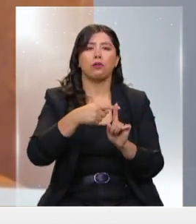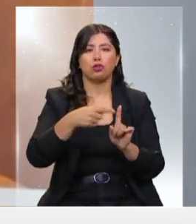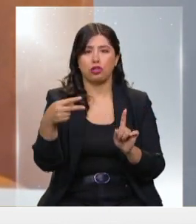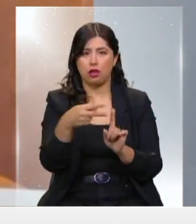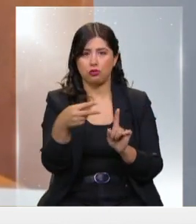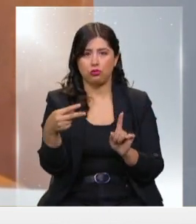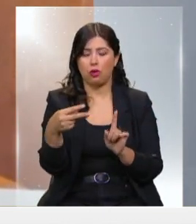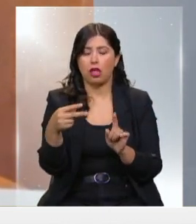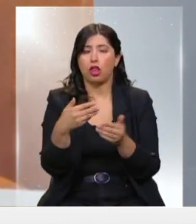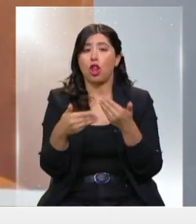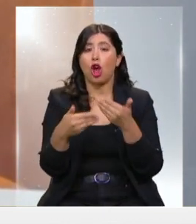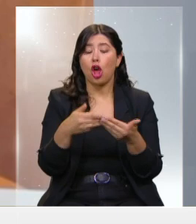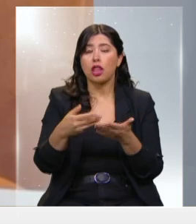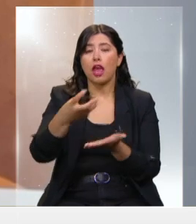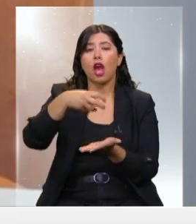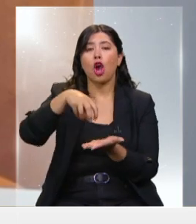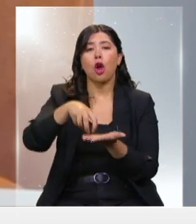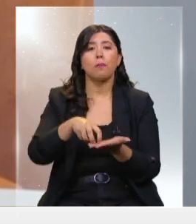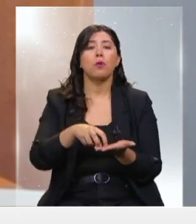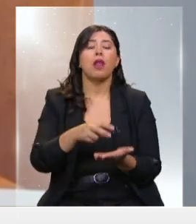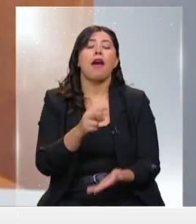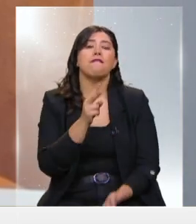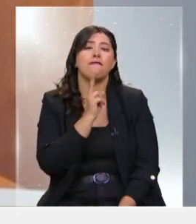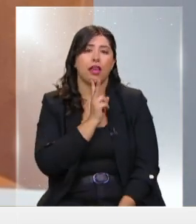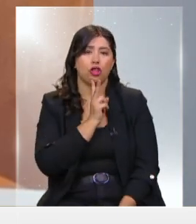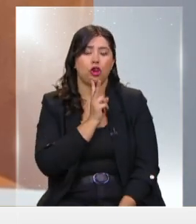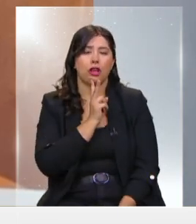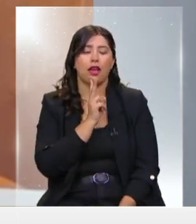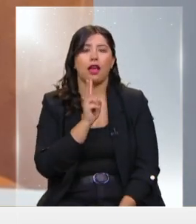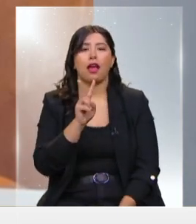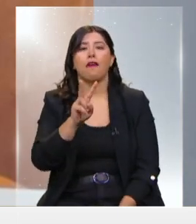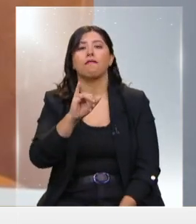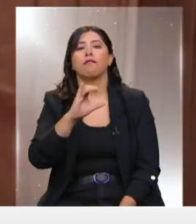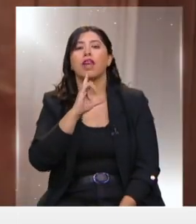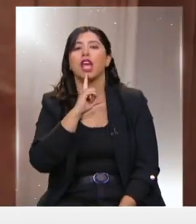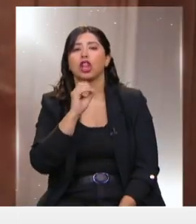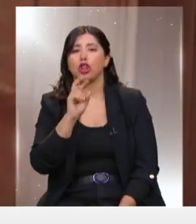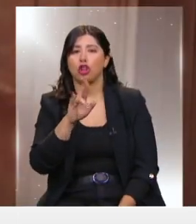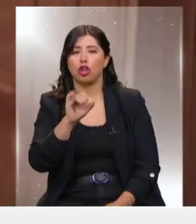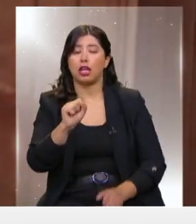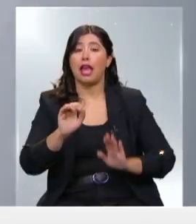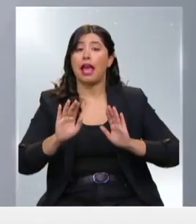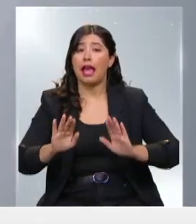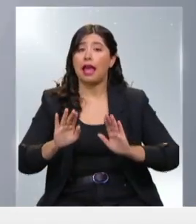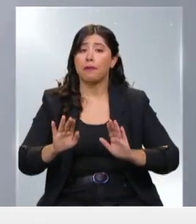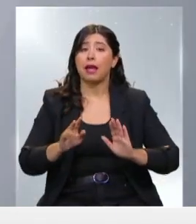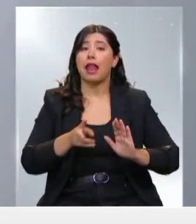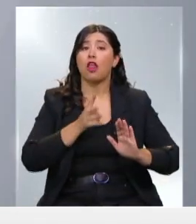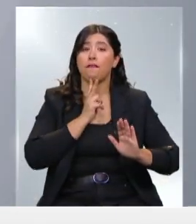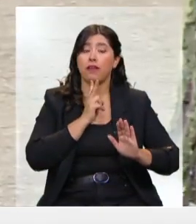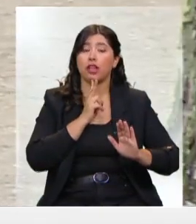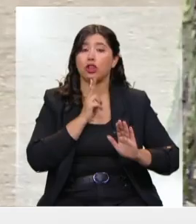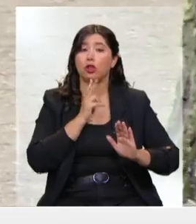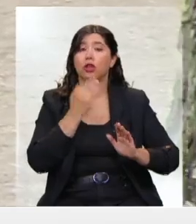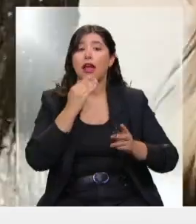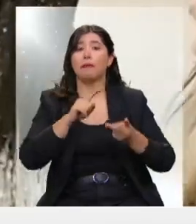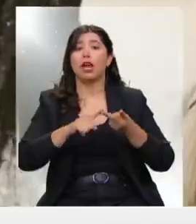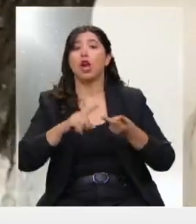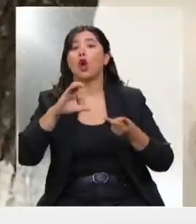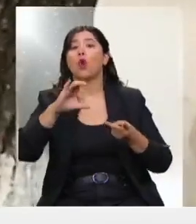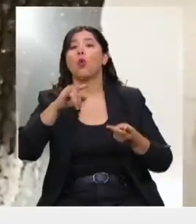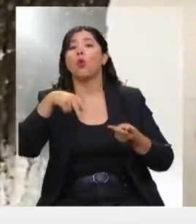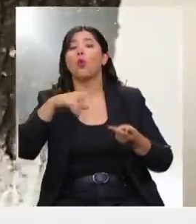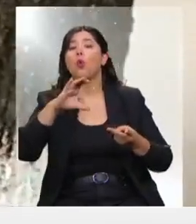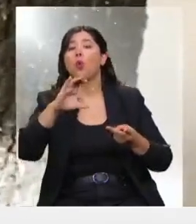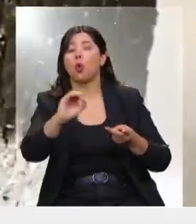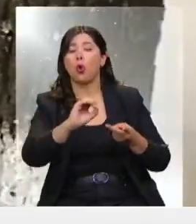espera de que el Ministerio Público haga la formalización. Renaico, Victoria y se suma Cunco, ediles